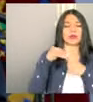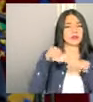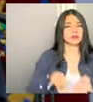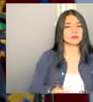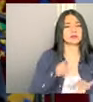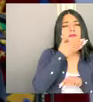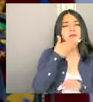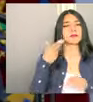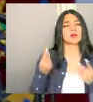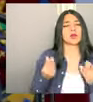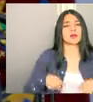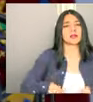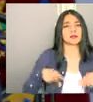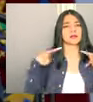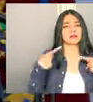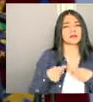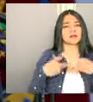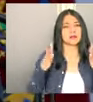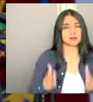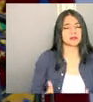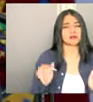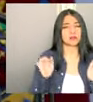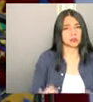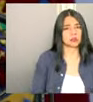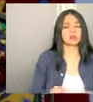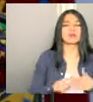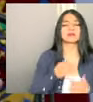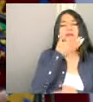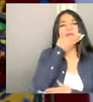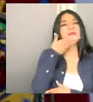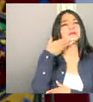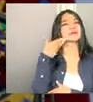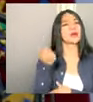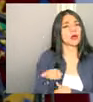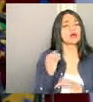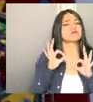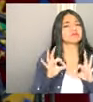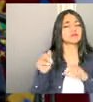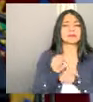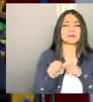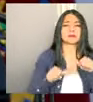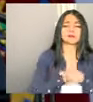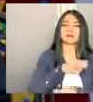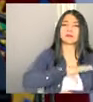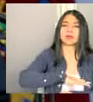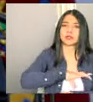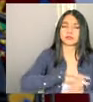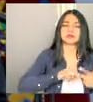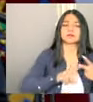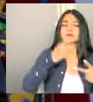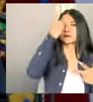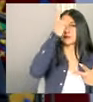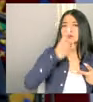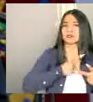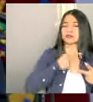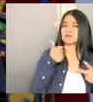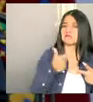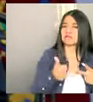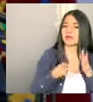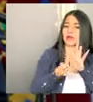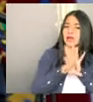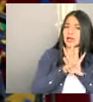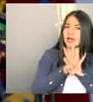Mejorar la calidad de vida de los quiteños y quiteñas, mejorar y modernizar la administración municipal, tomar decisiones de materia